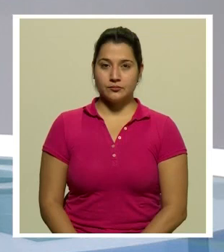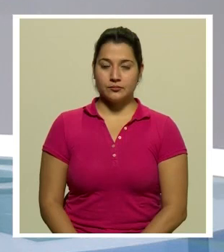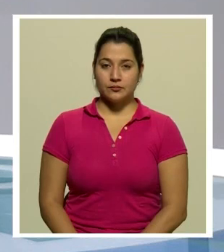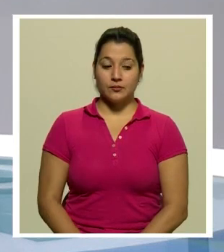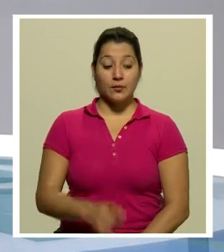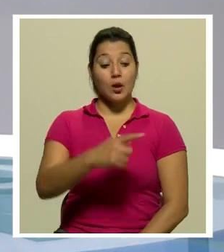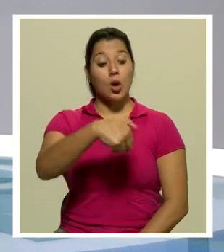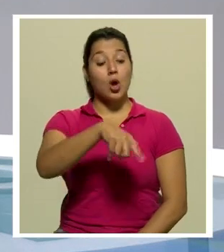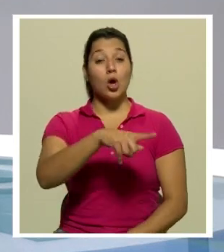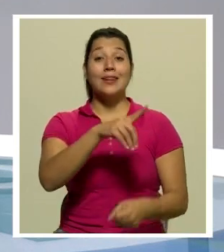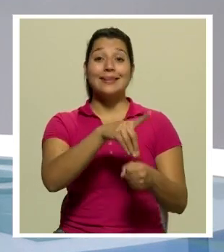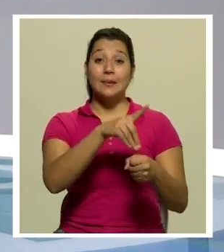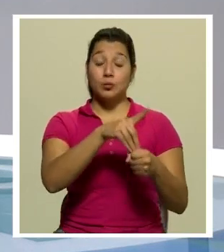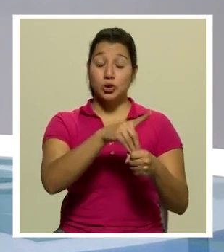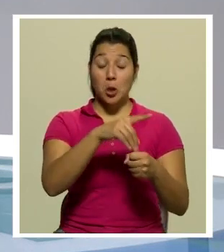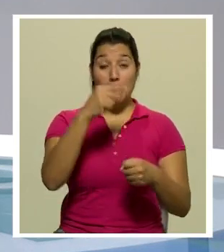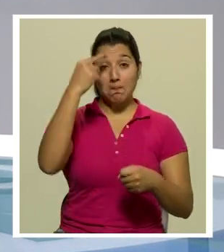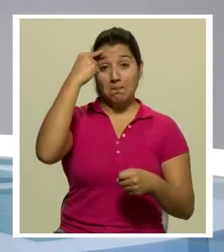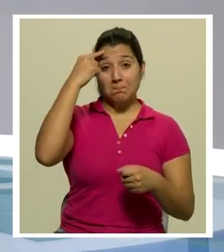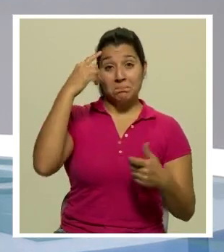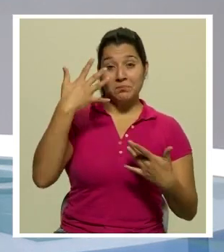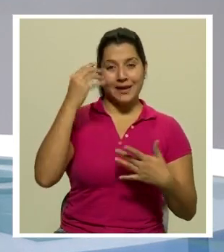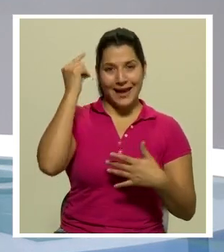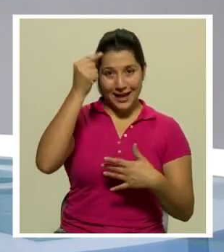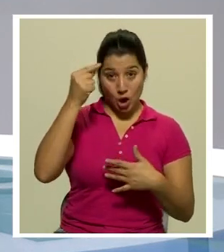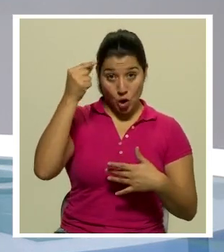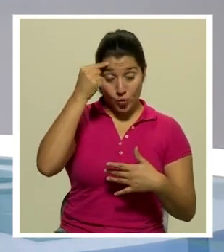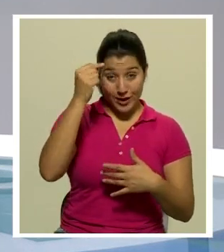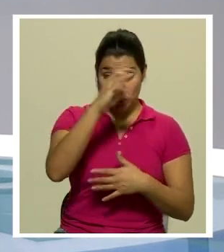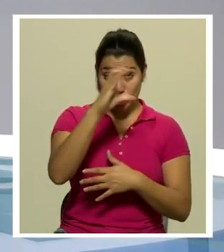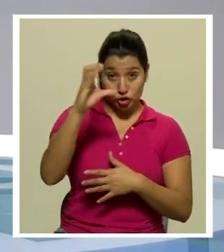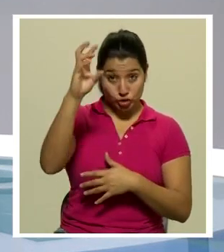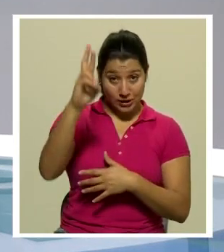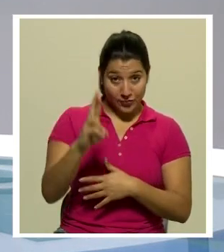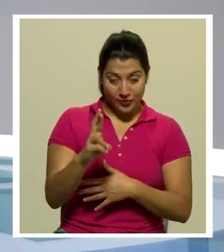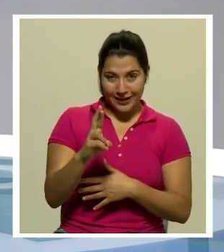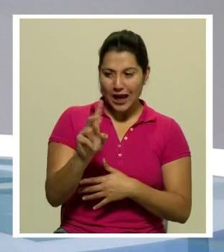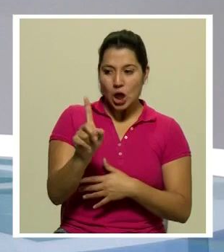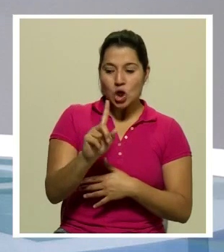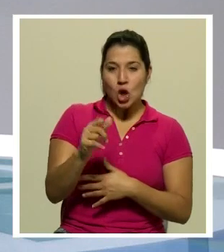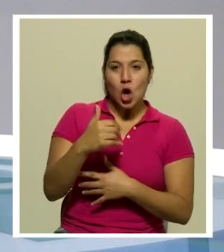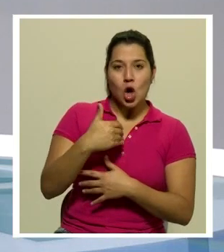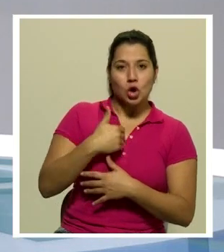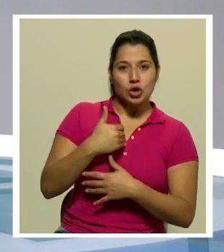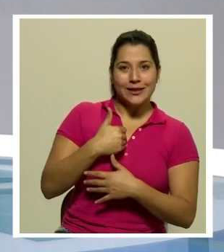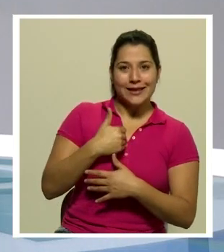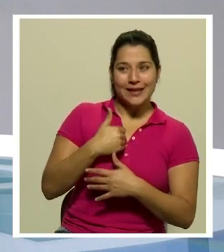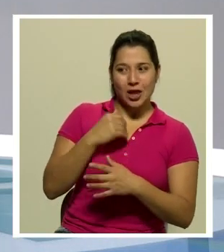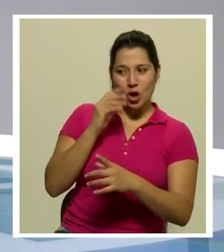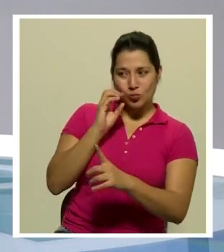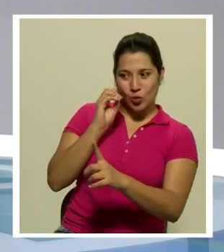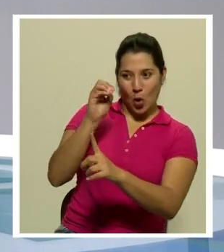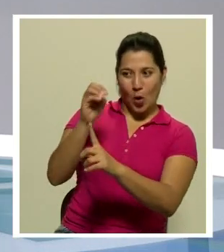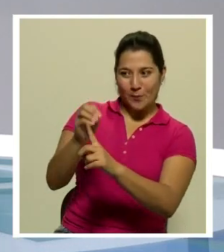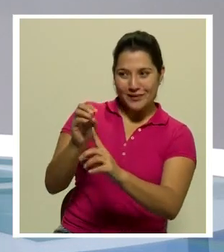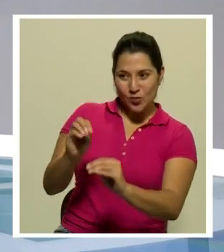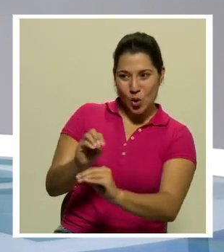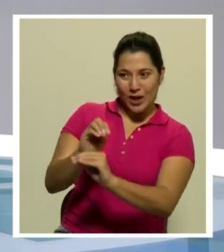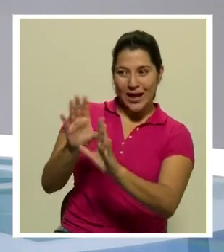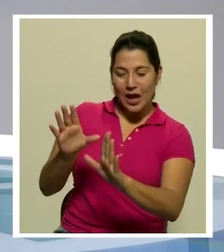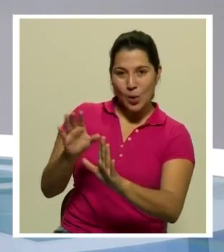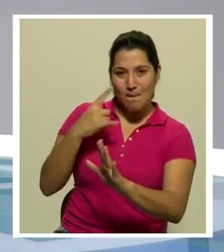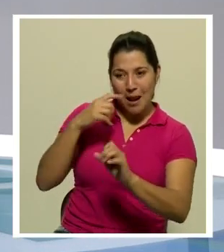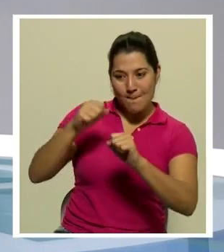Y un grupo de diputados considera que el gobierno de la República no tiene un norte claro para la reactivación económica del